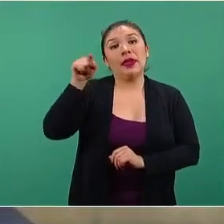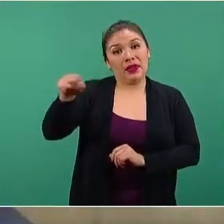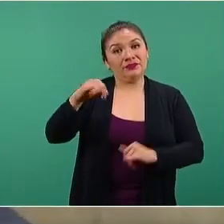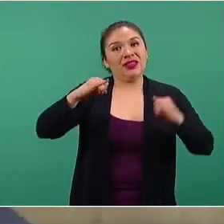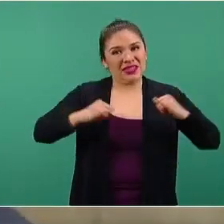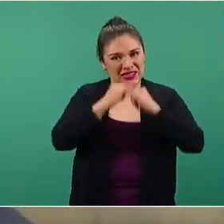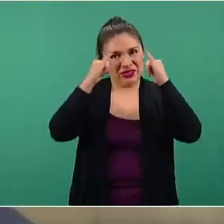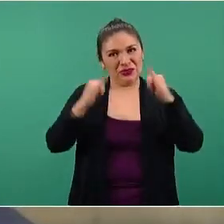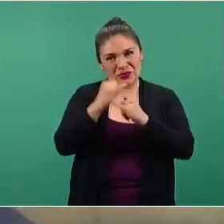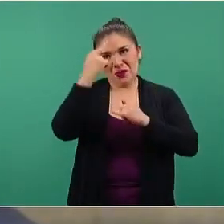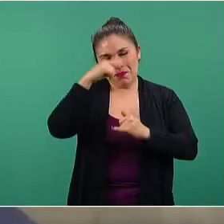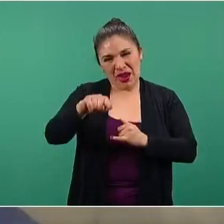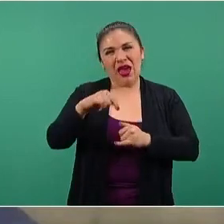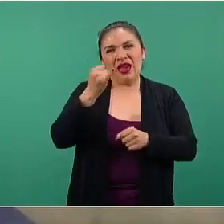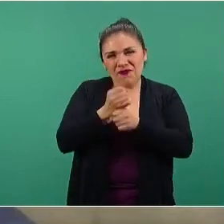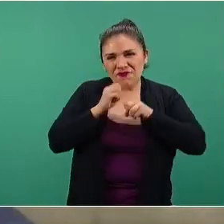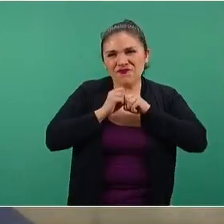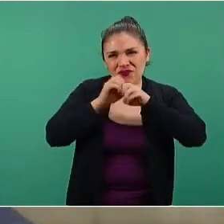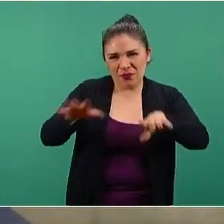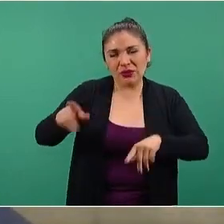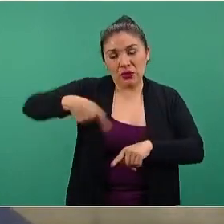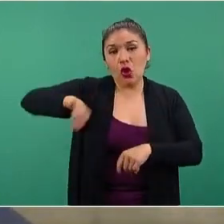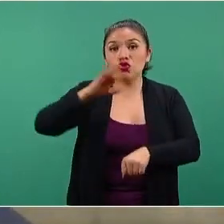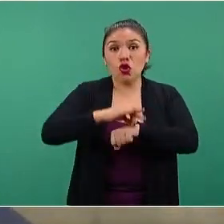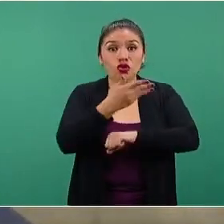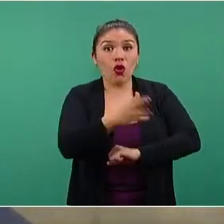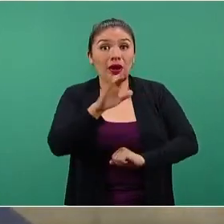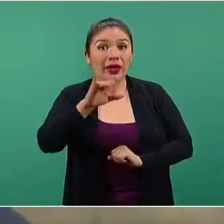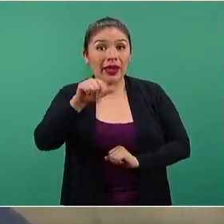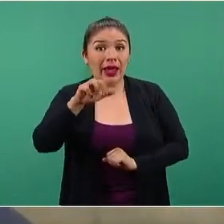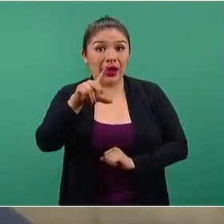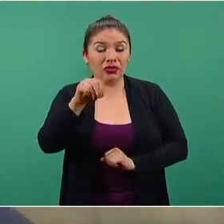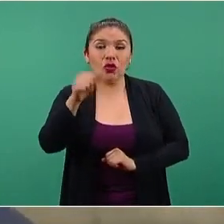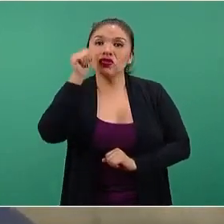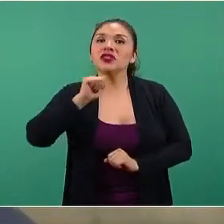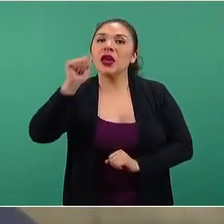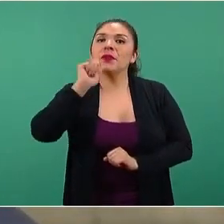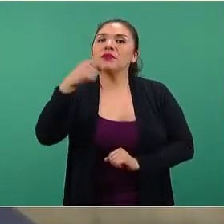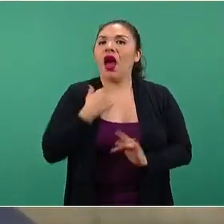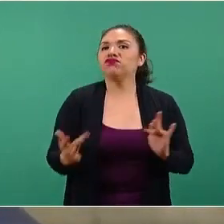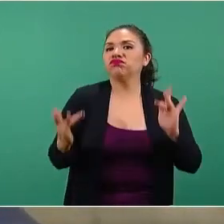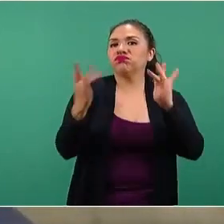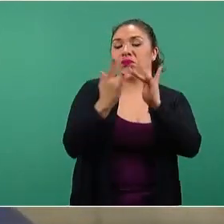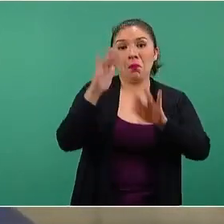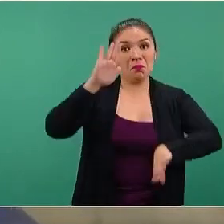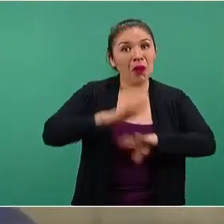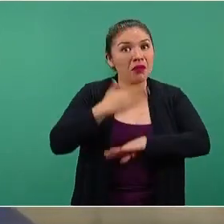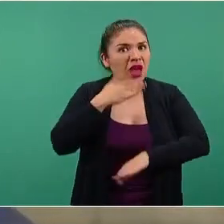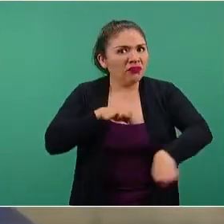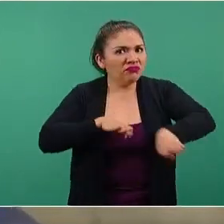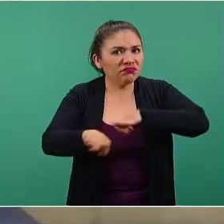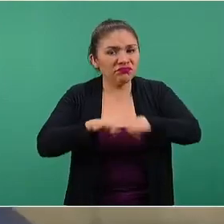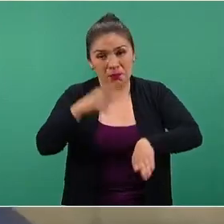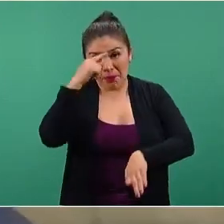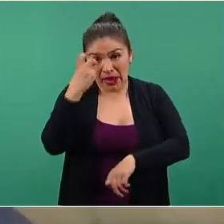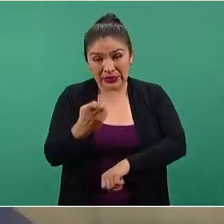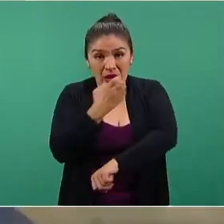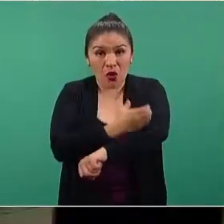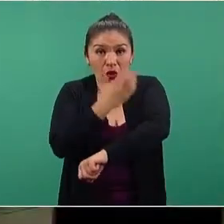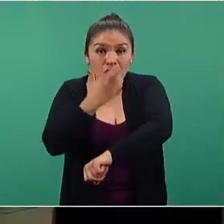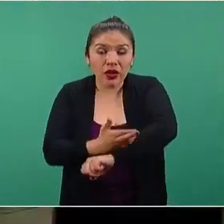Información Pública. Doctor Ricardo Cortés, allí presente, ha sido como siempre nuestro enlace muy efectivo en esta